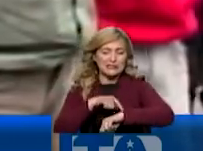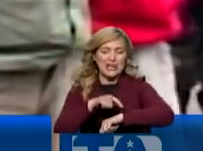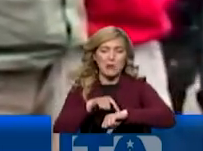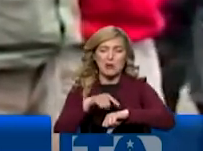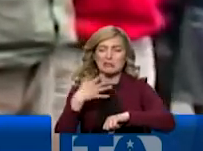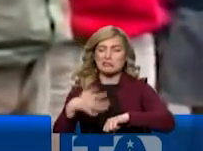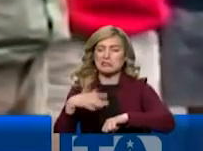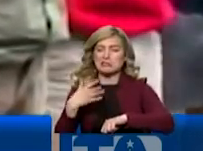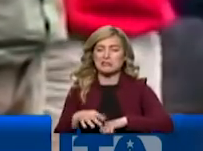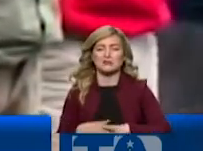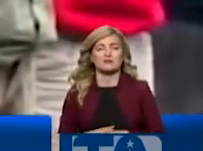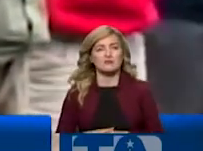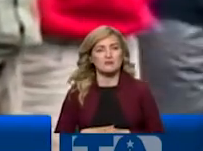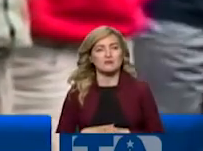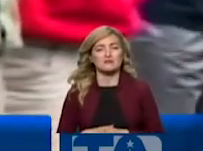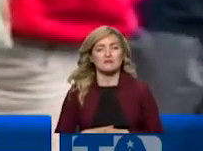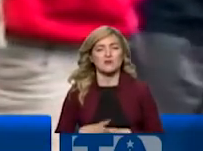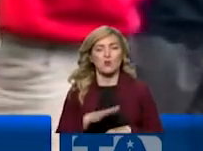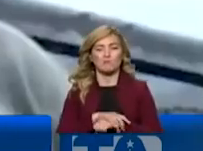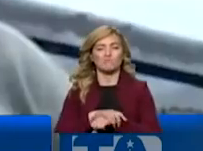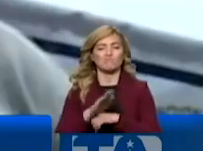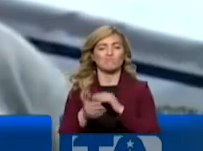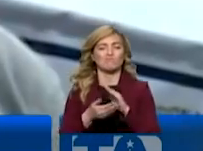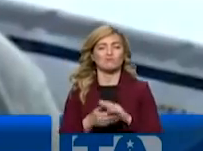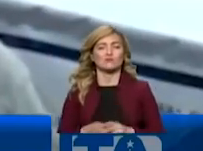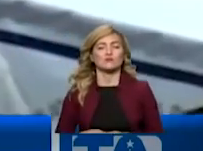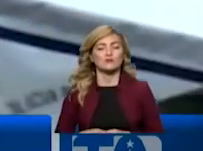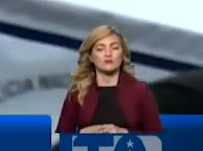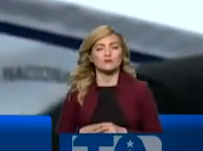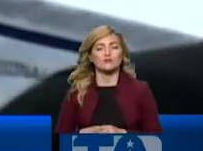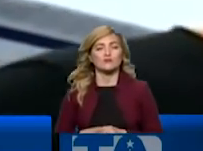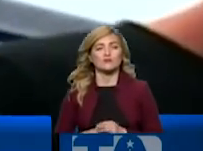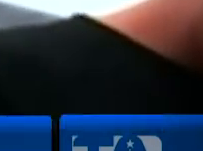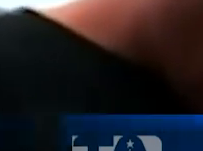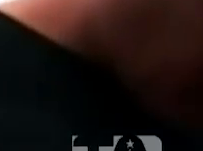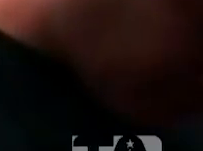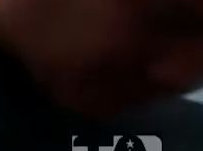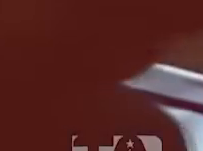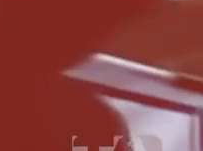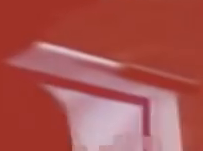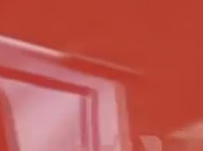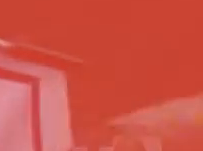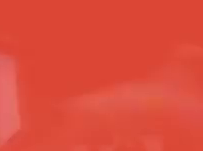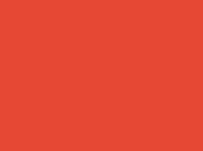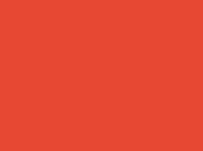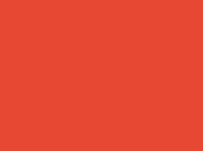Soy socio de licenciado y del chaparrito. Dayana Monroy, 24 horas.